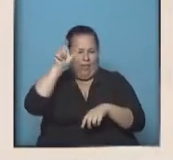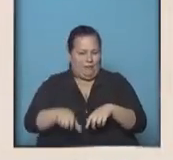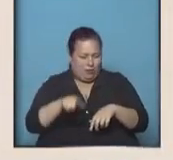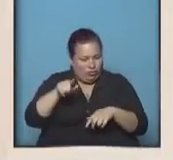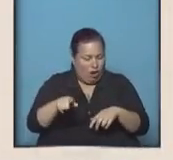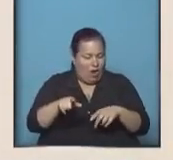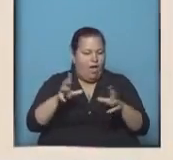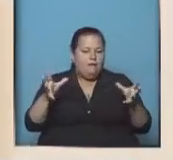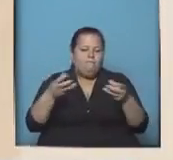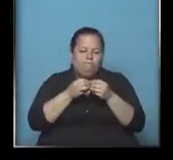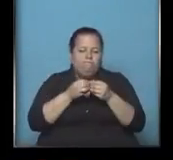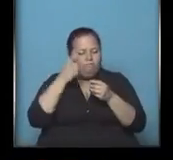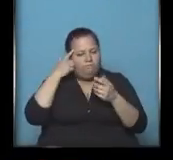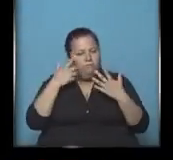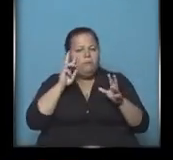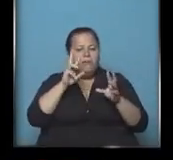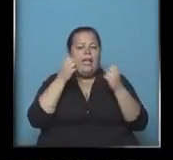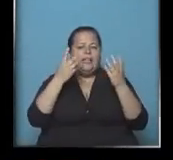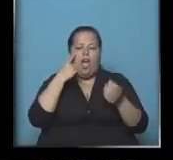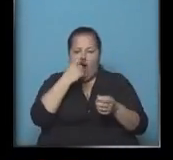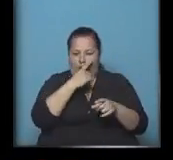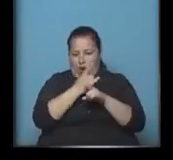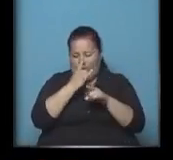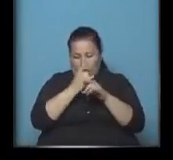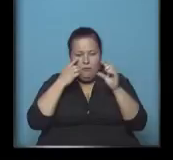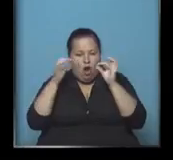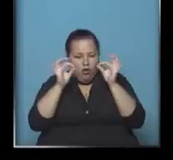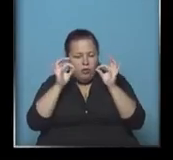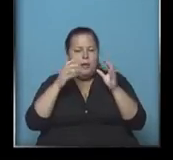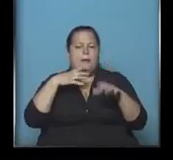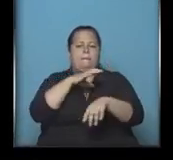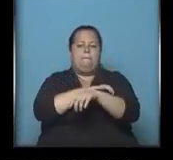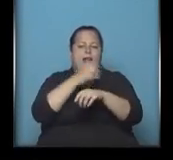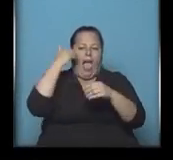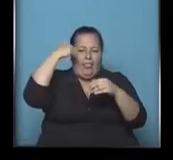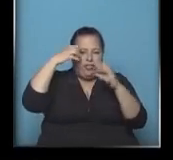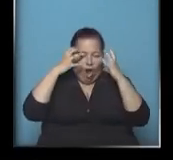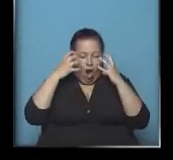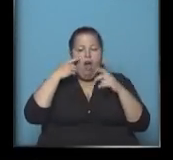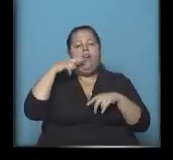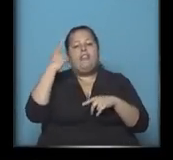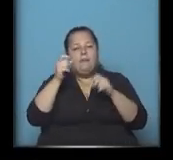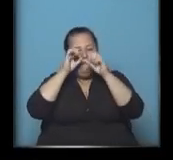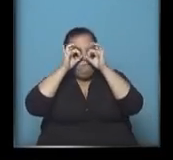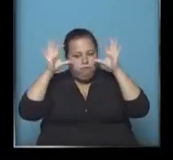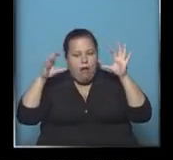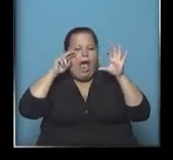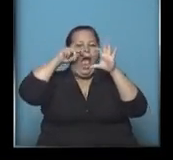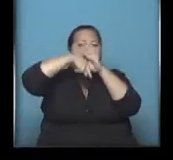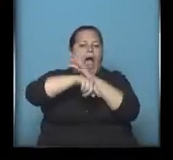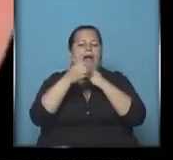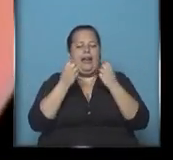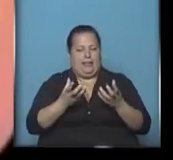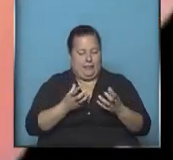hace una toma de agudeza visual como hacemos siempre toma la presión intraocular y luego dilatar la pupila para ver la